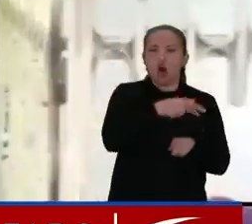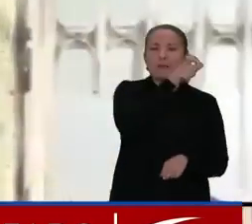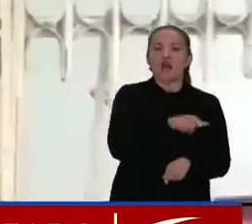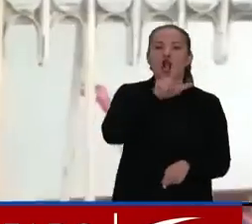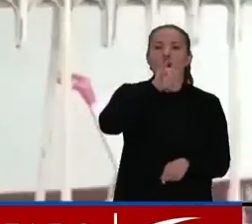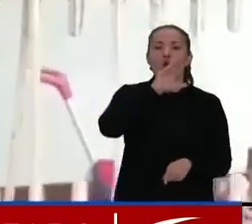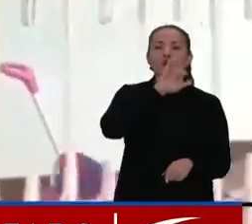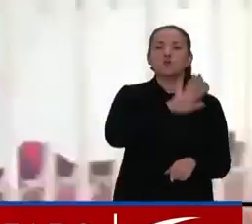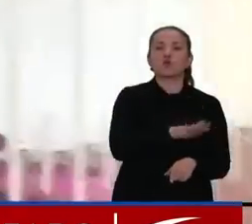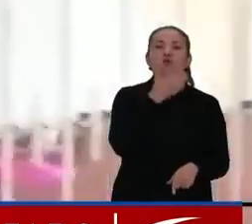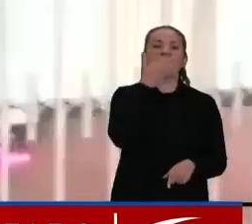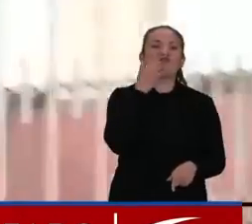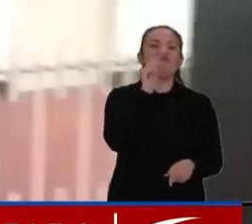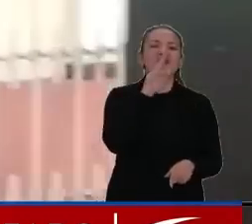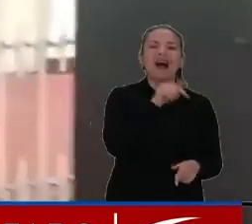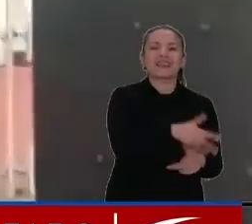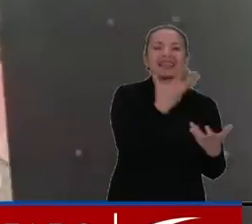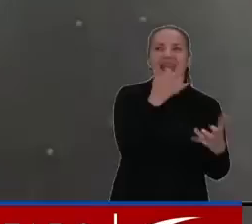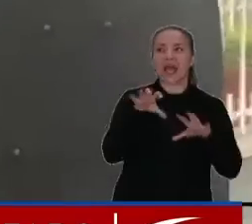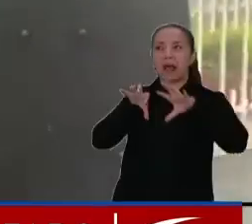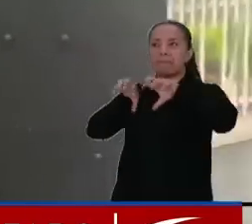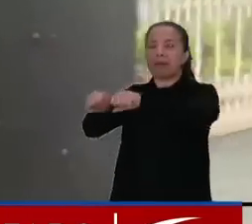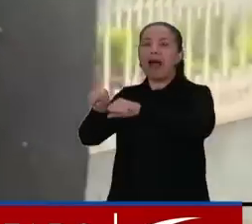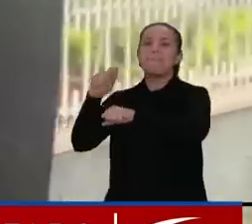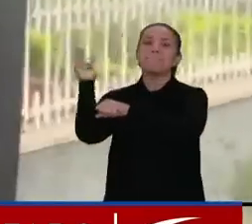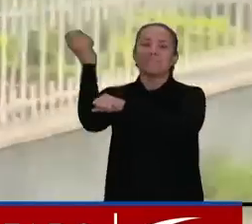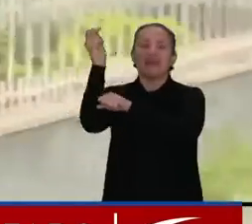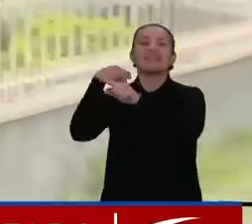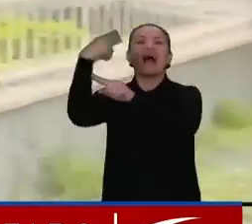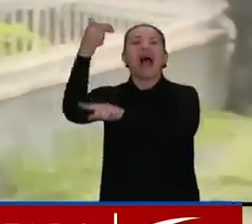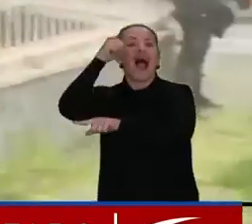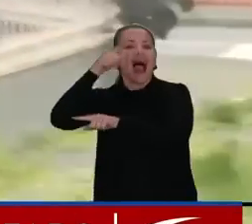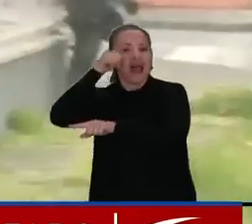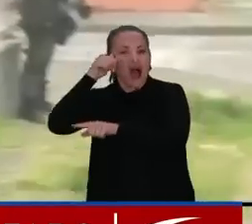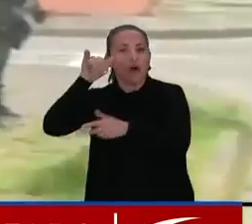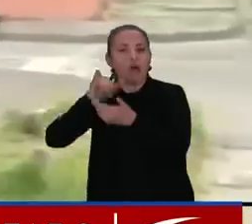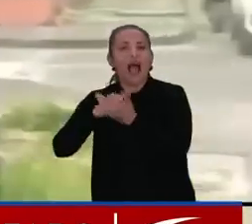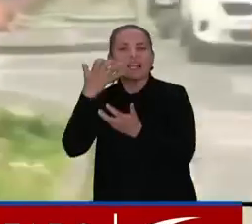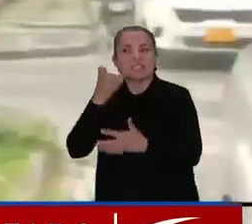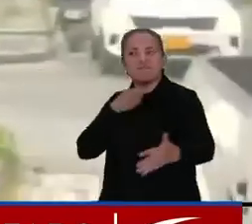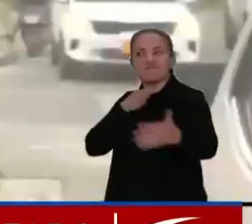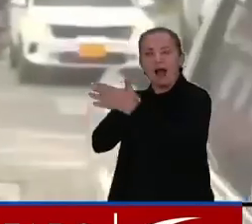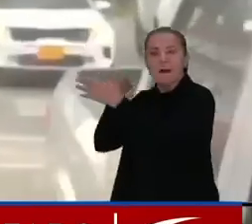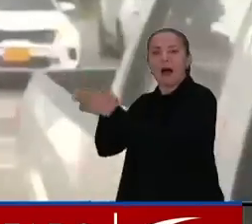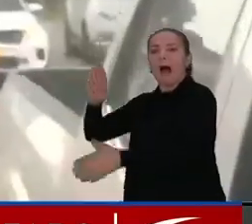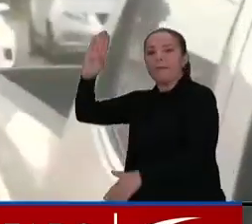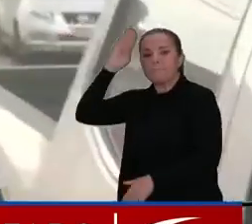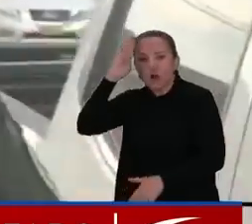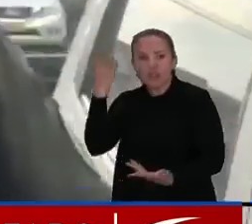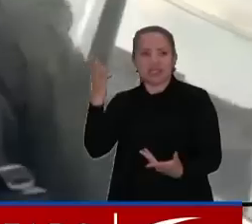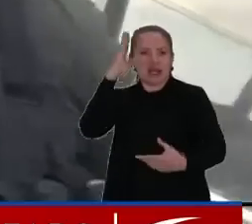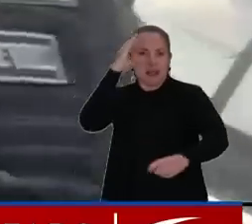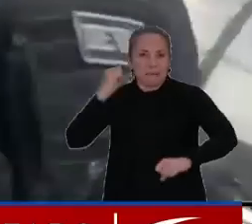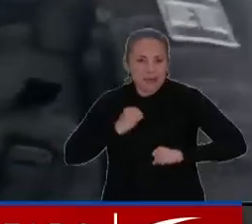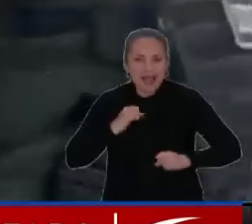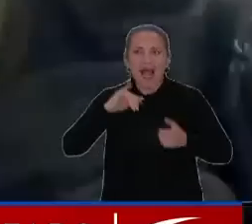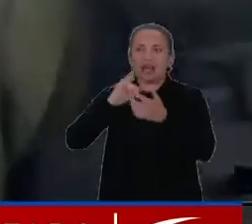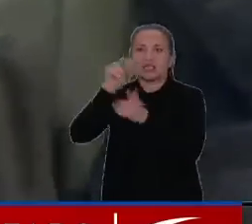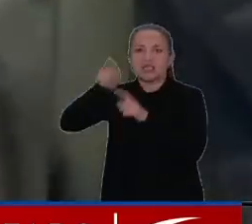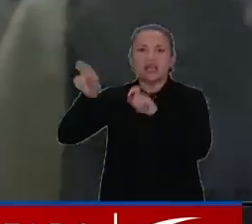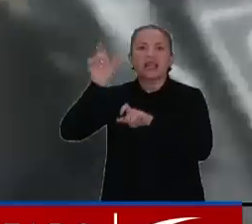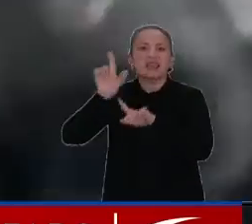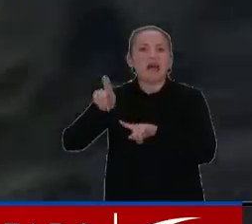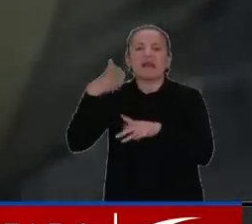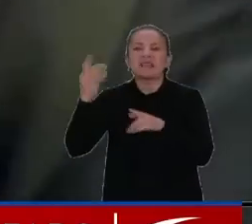FARC, quien para apoderarse de Arauca y Meta, lanzó una ofensiva criminal contra policías, militares y desmovilizados, como lo evidencia uno de